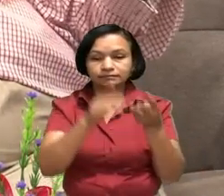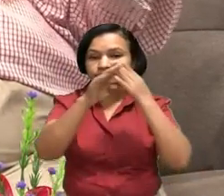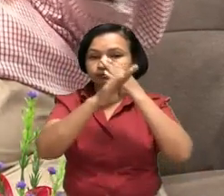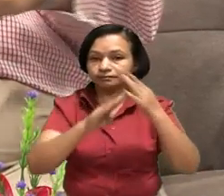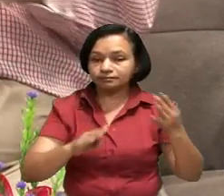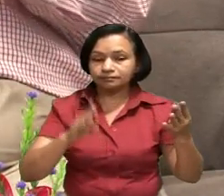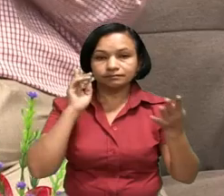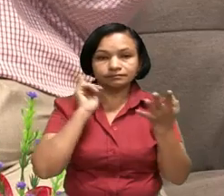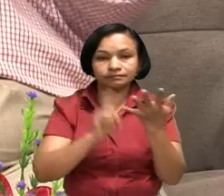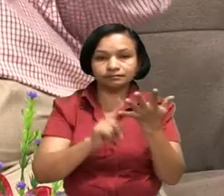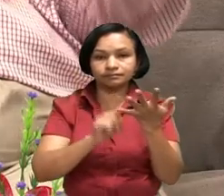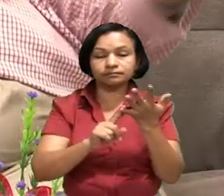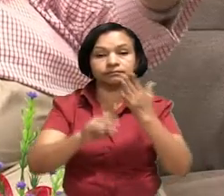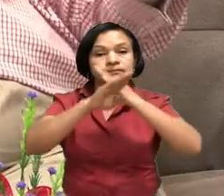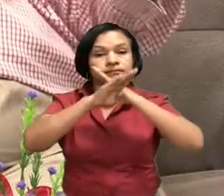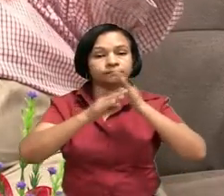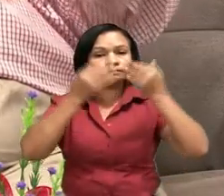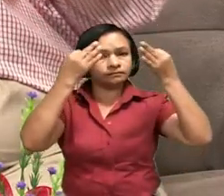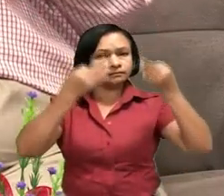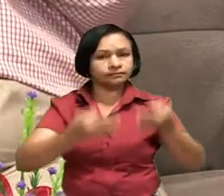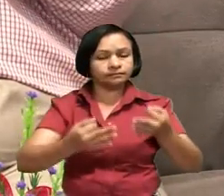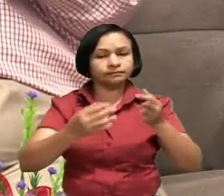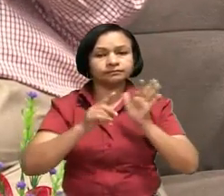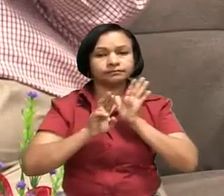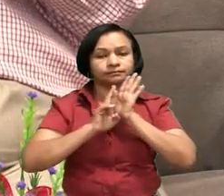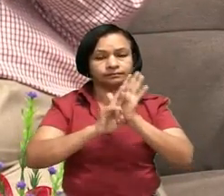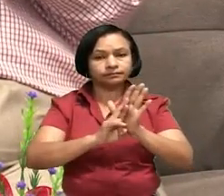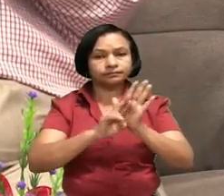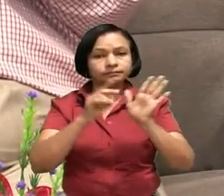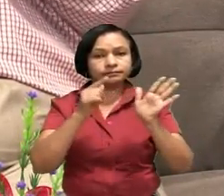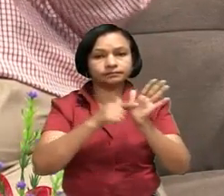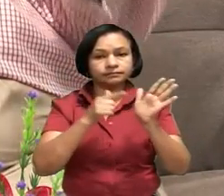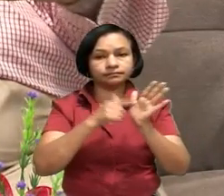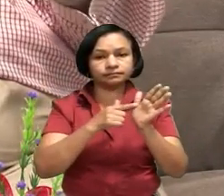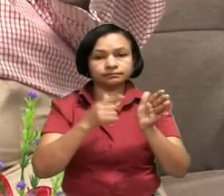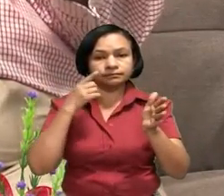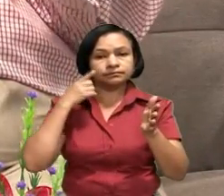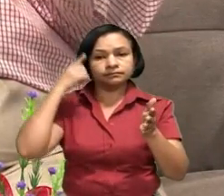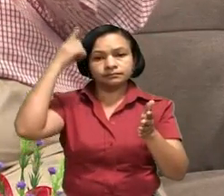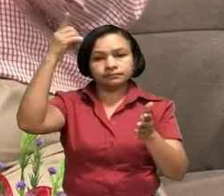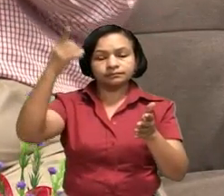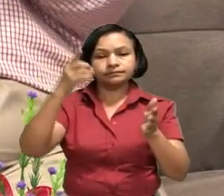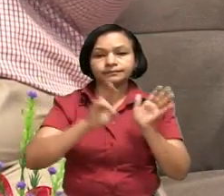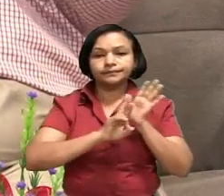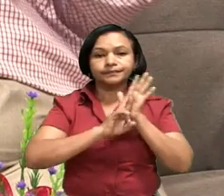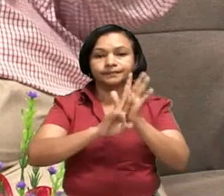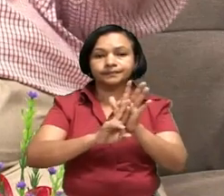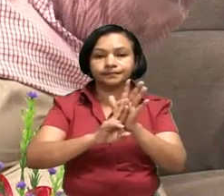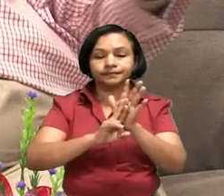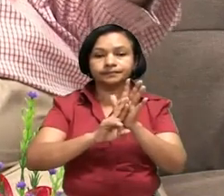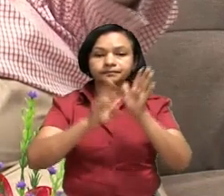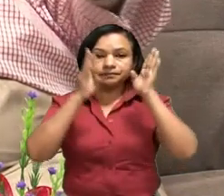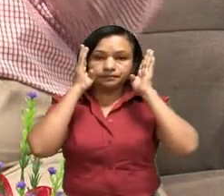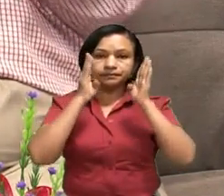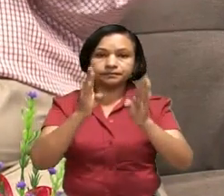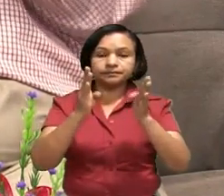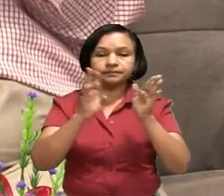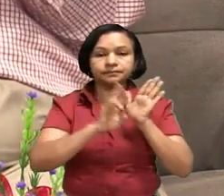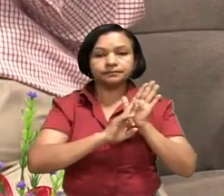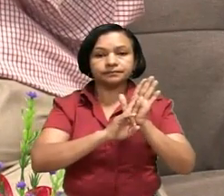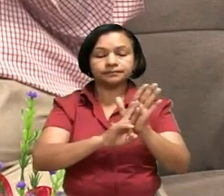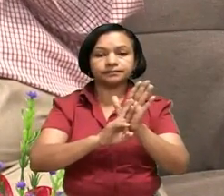que representa tranquilidad que representa desarrollo que representa entretenimiento que